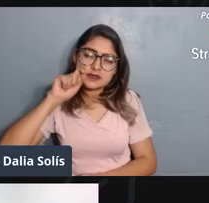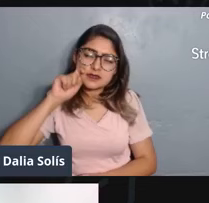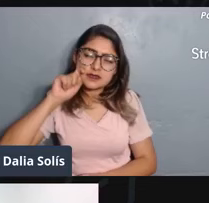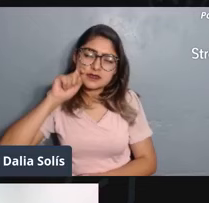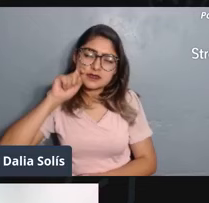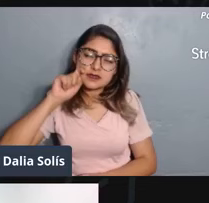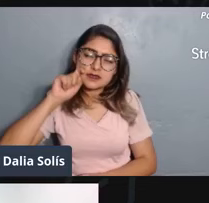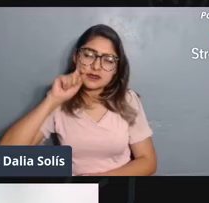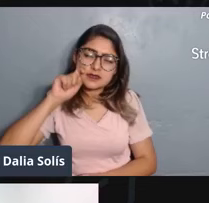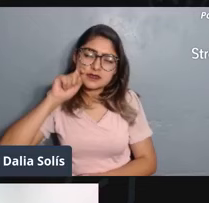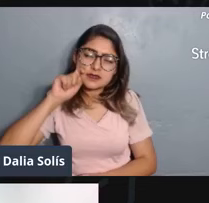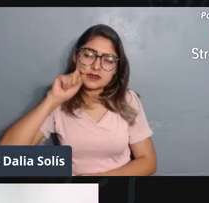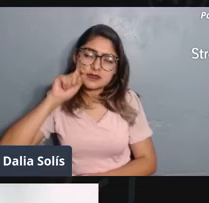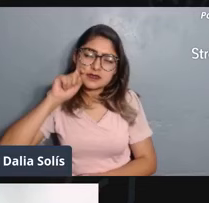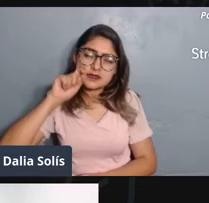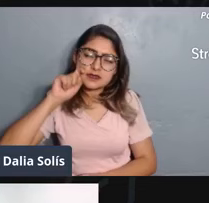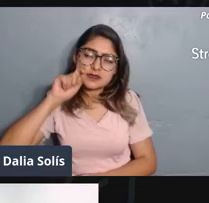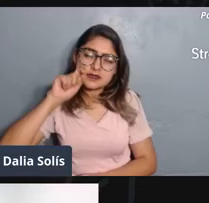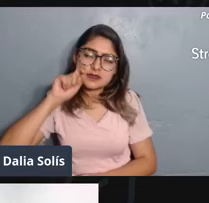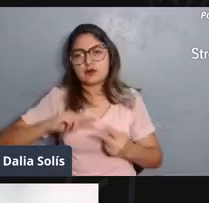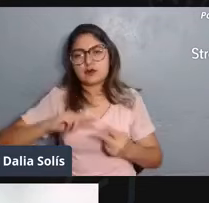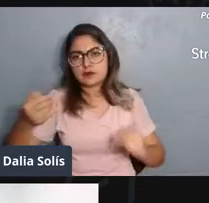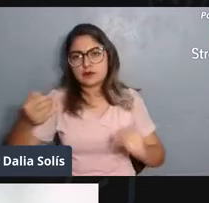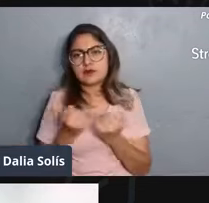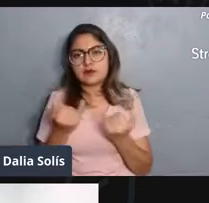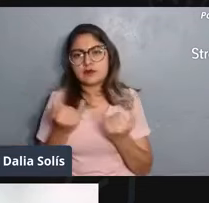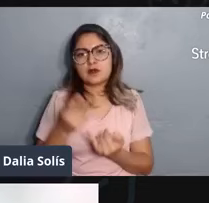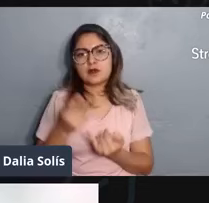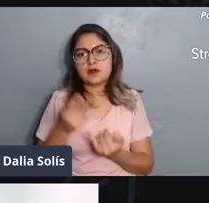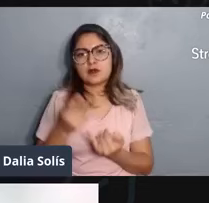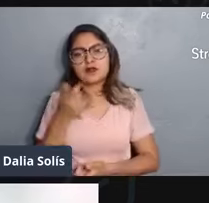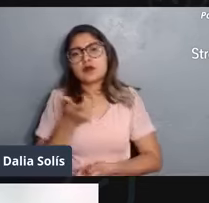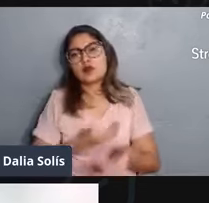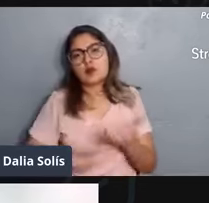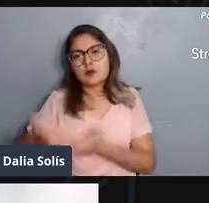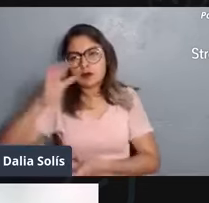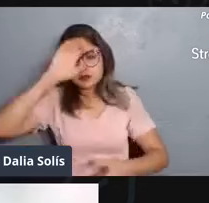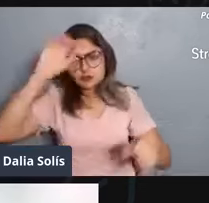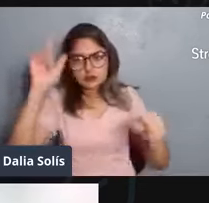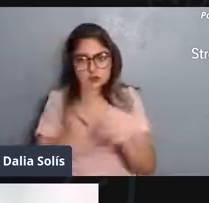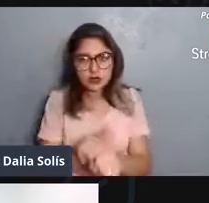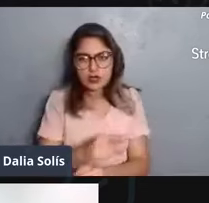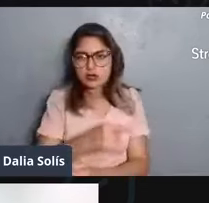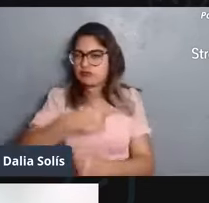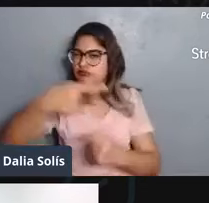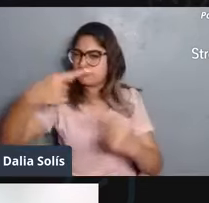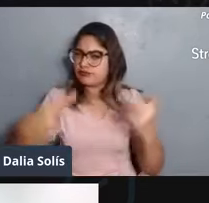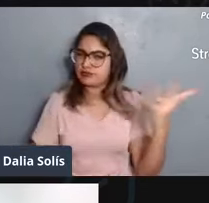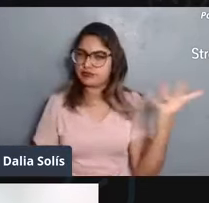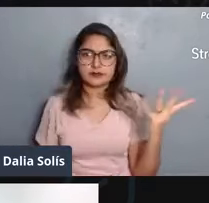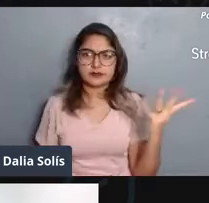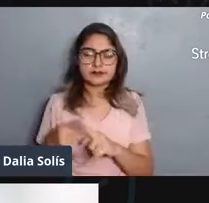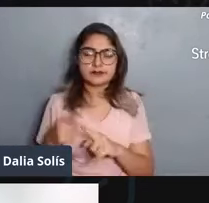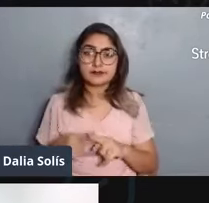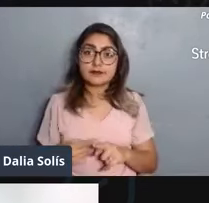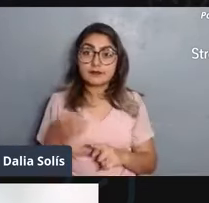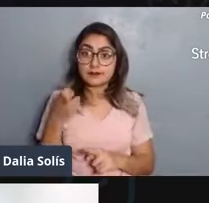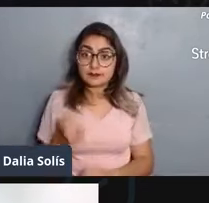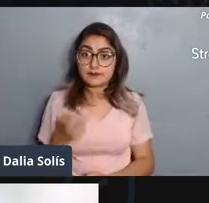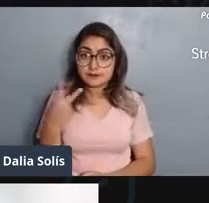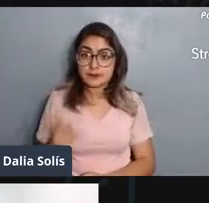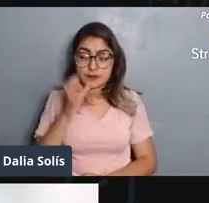etcétera. Esta definición tal cual tiene la Organización Mundial de la Salud, que eso es importante identificar, porque